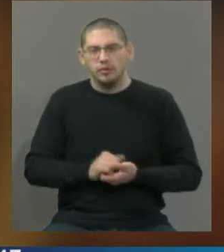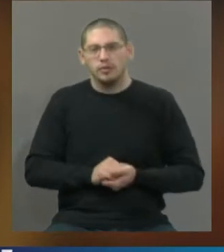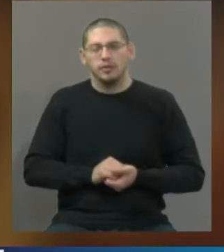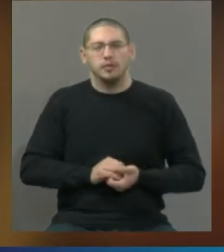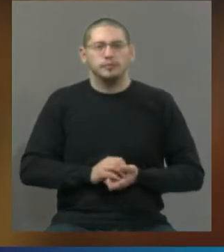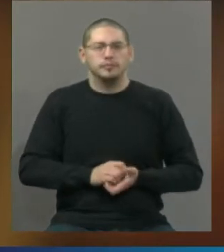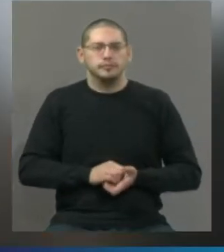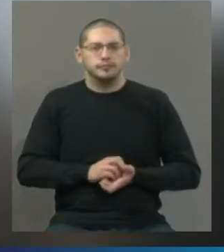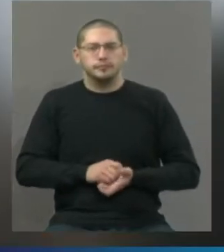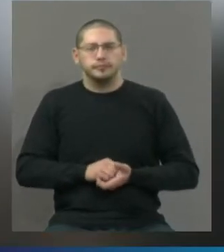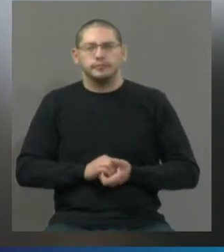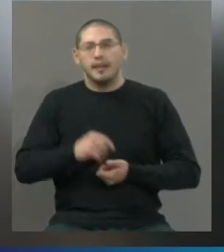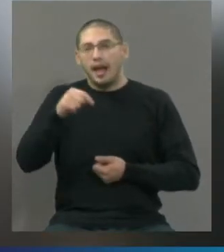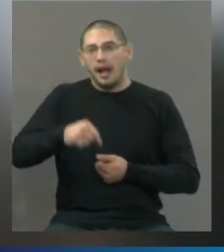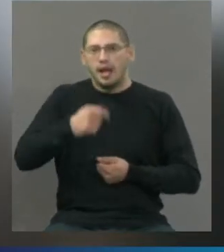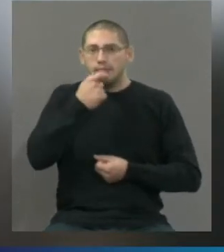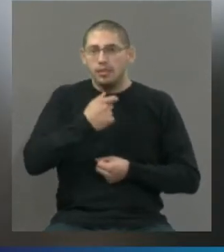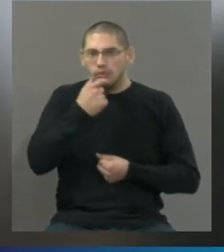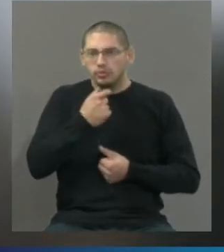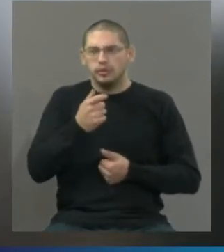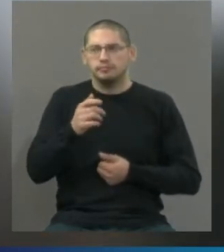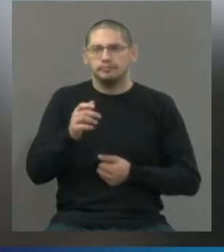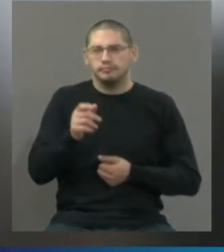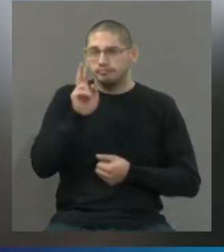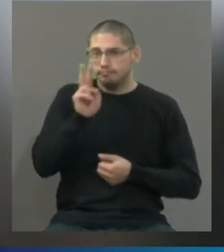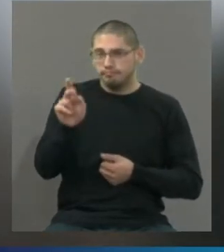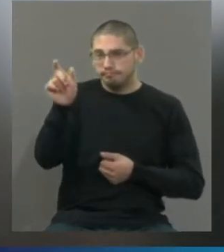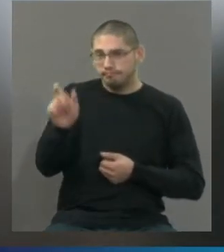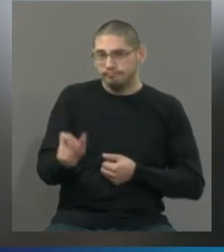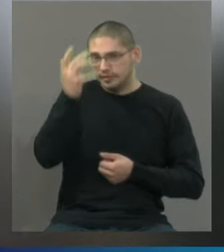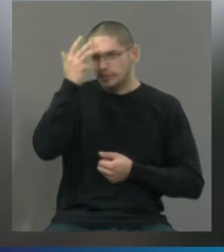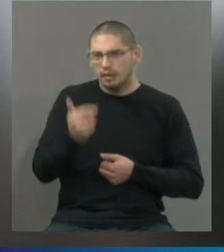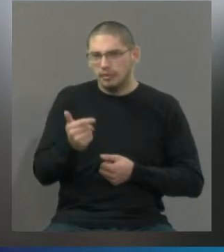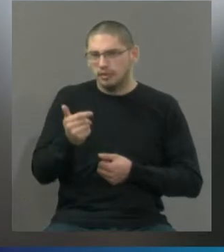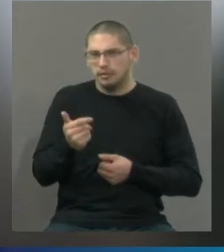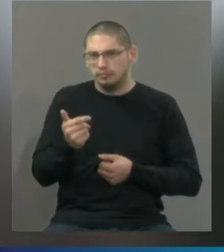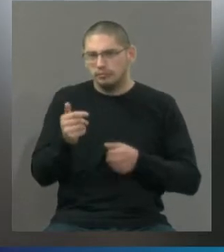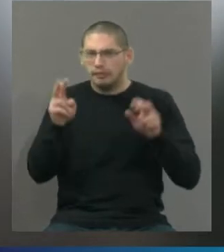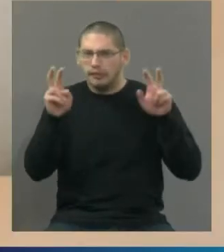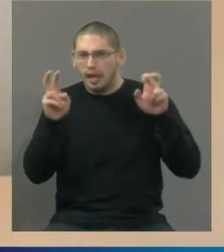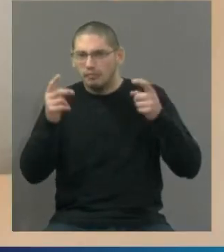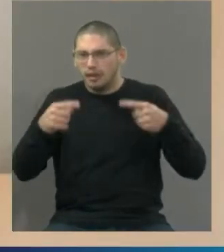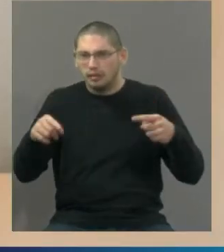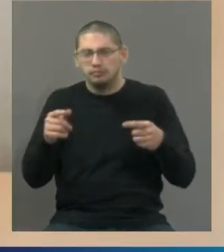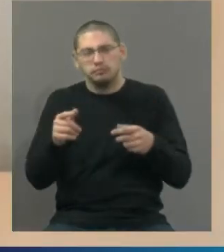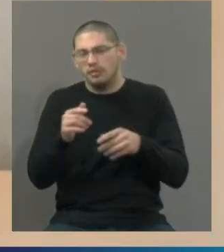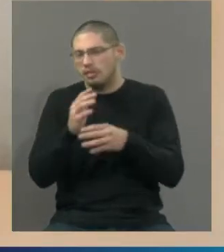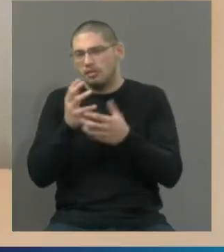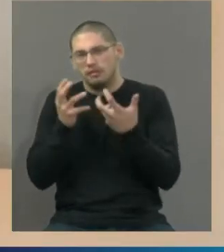los mendocinos defienden, quieren y viven estas cuestiones así como tan